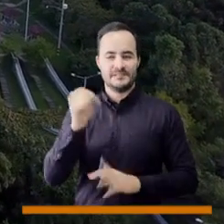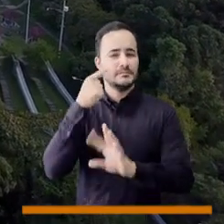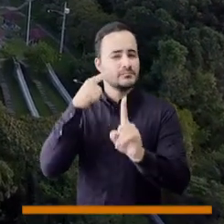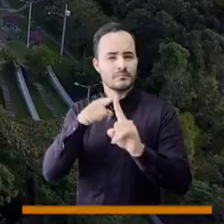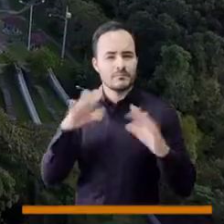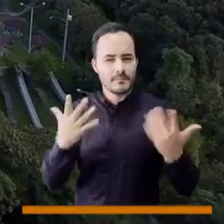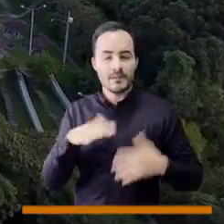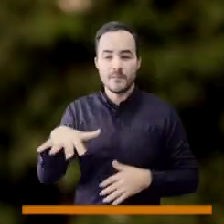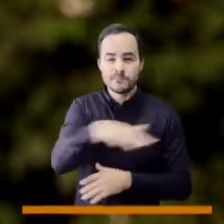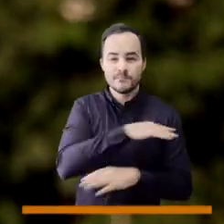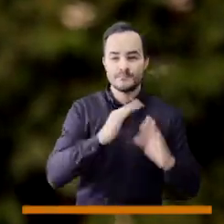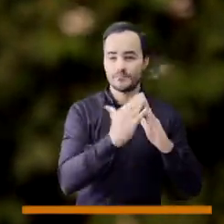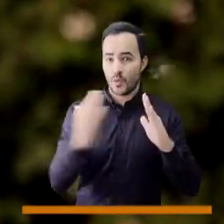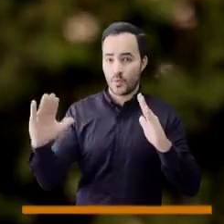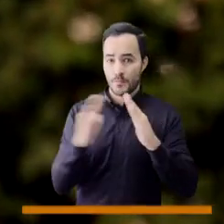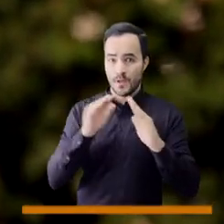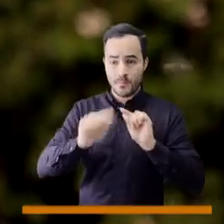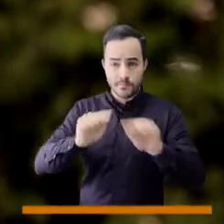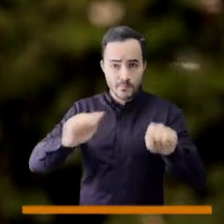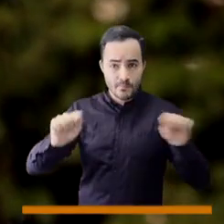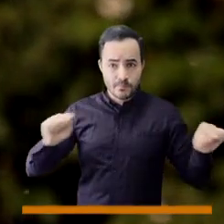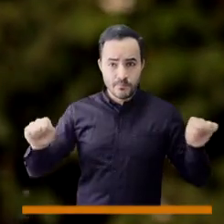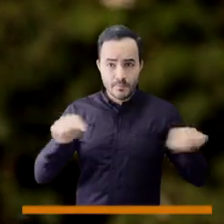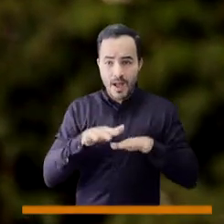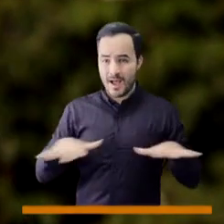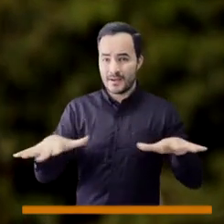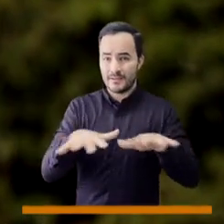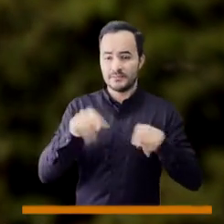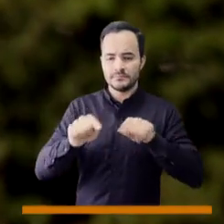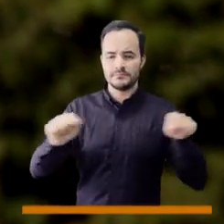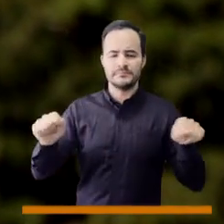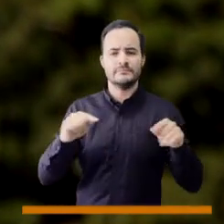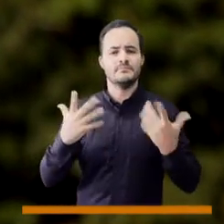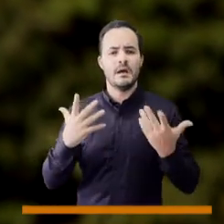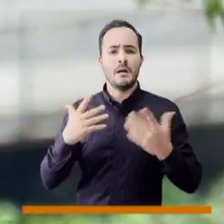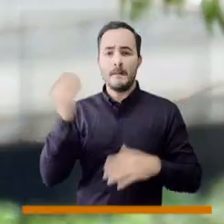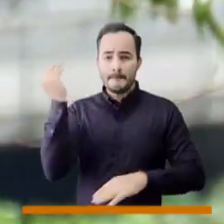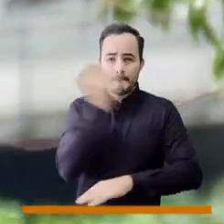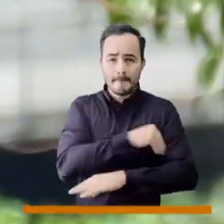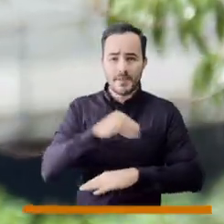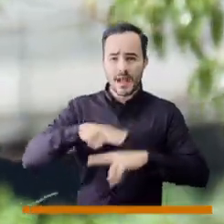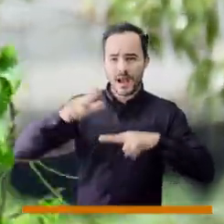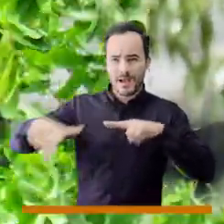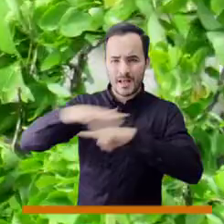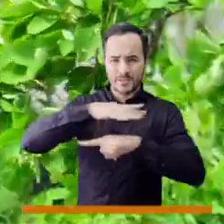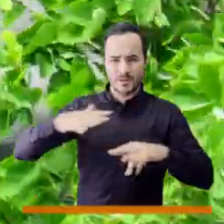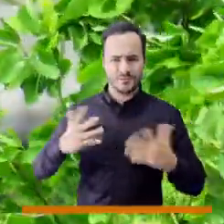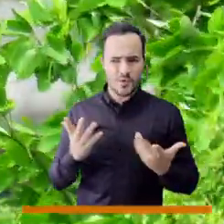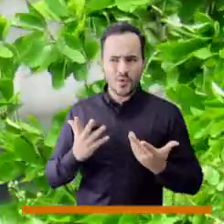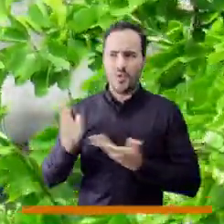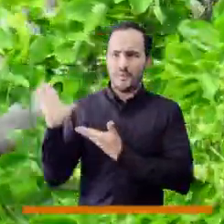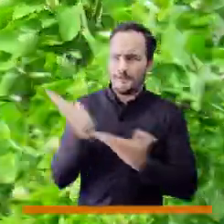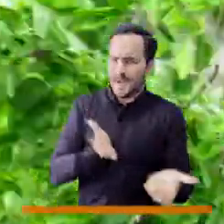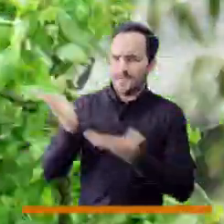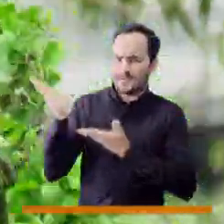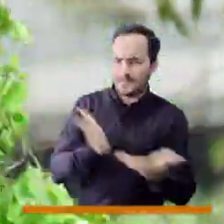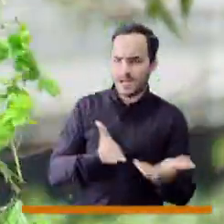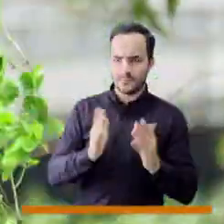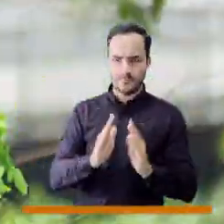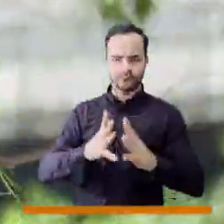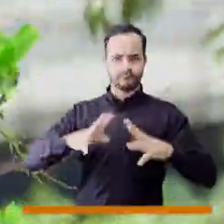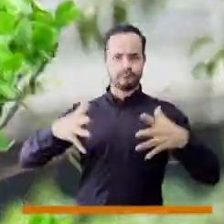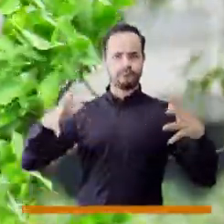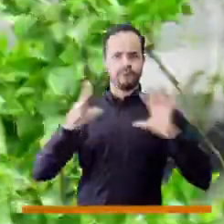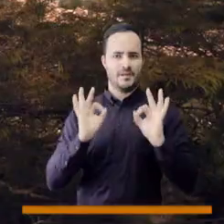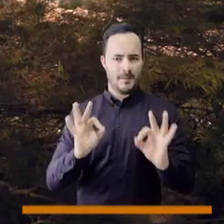es tratar de que en las áreas urbanas se integre la naturaleza de una manera mucho más abundante